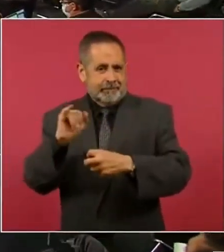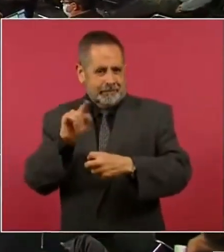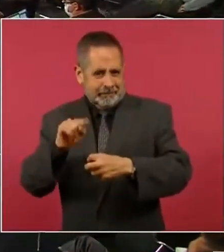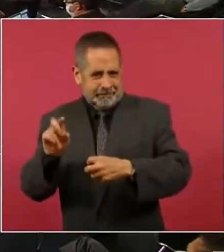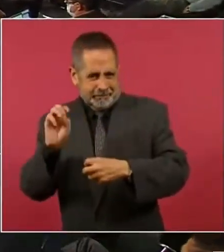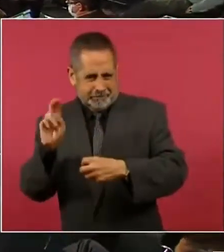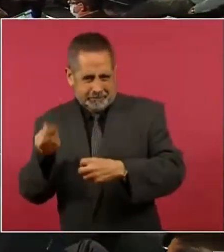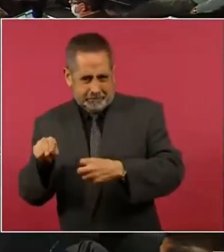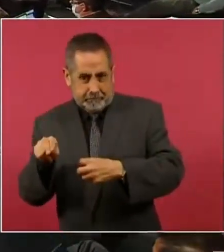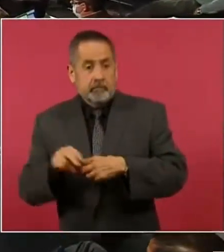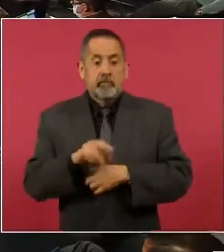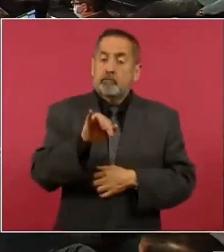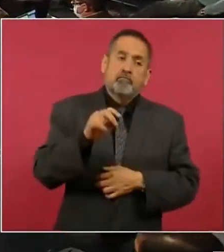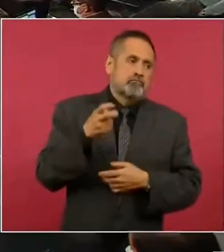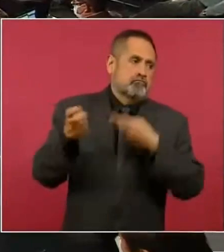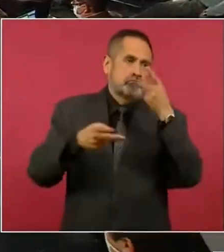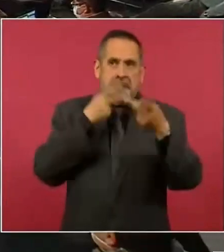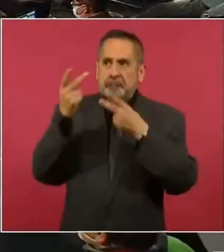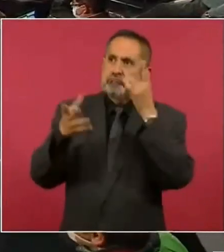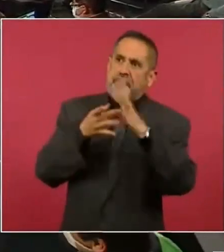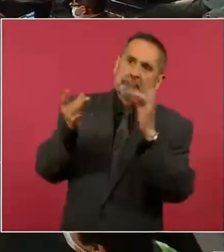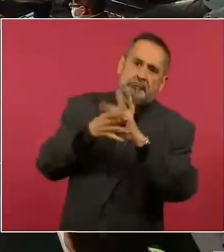Ese sí.